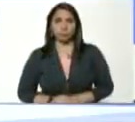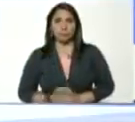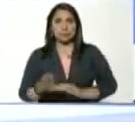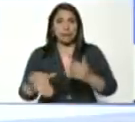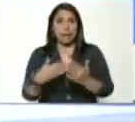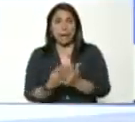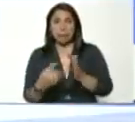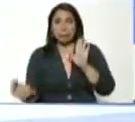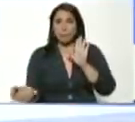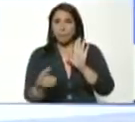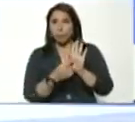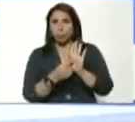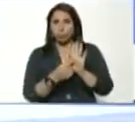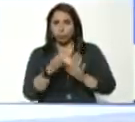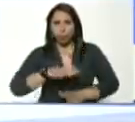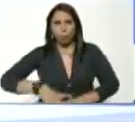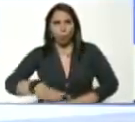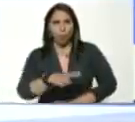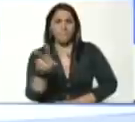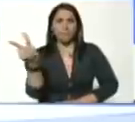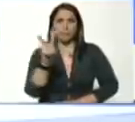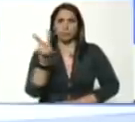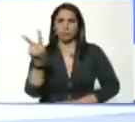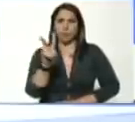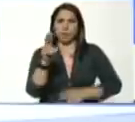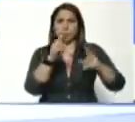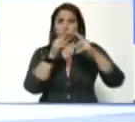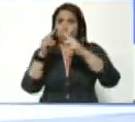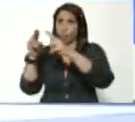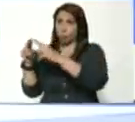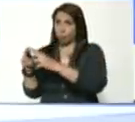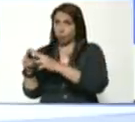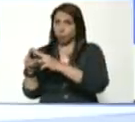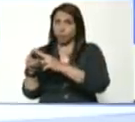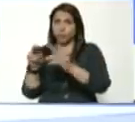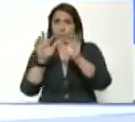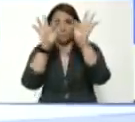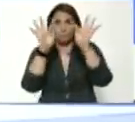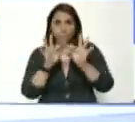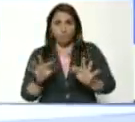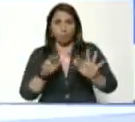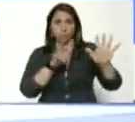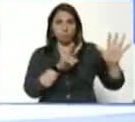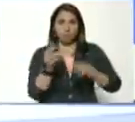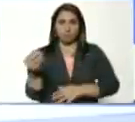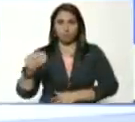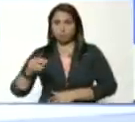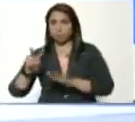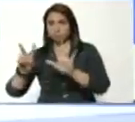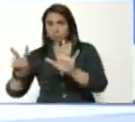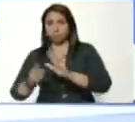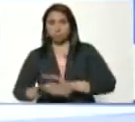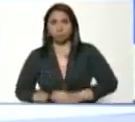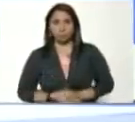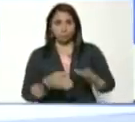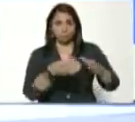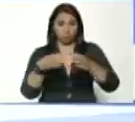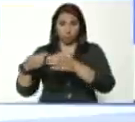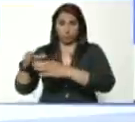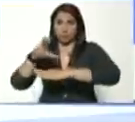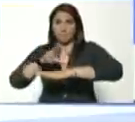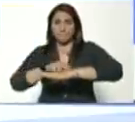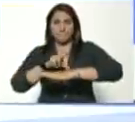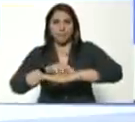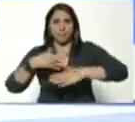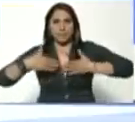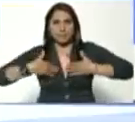toda Venezuela conoce que hemos llegado. Con el método 7+7, con las brigadas médicas